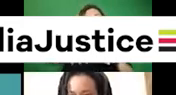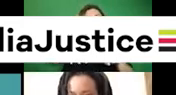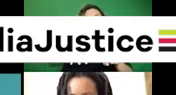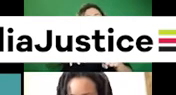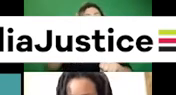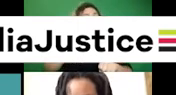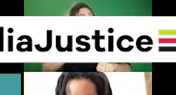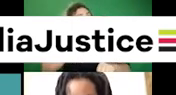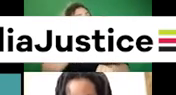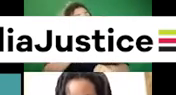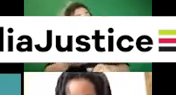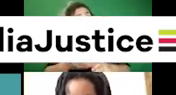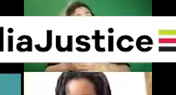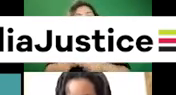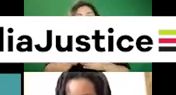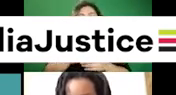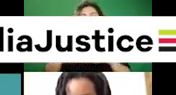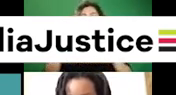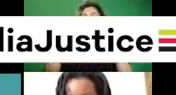yo puedo